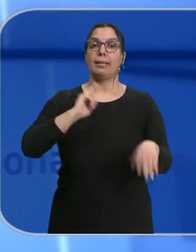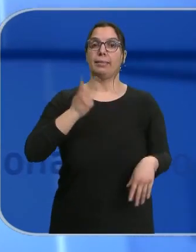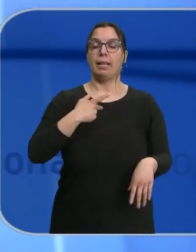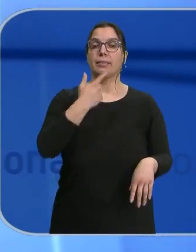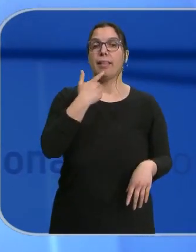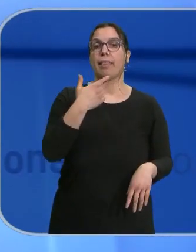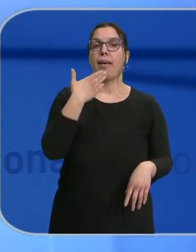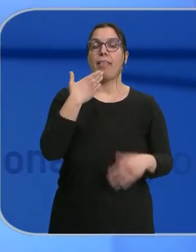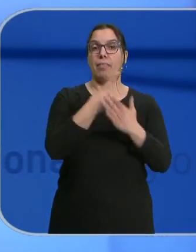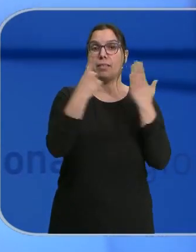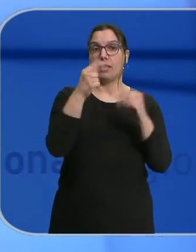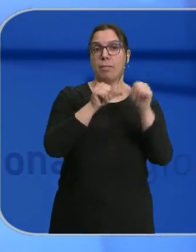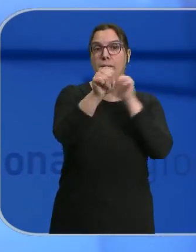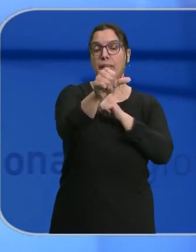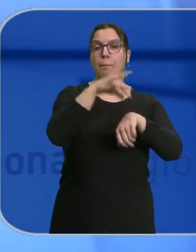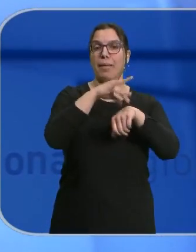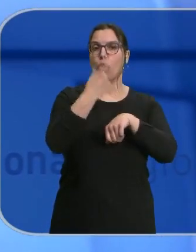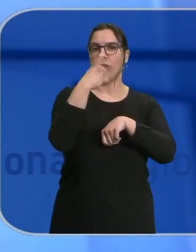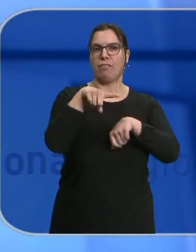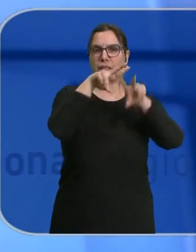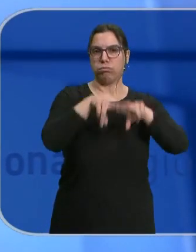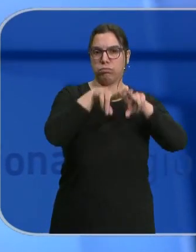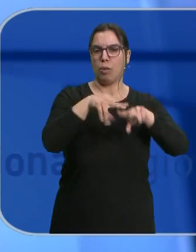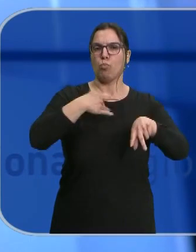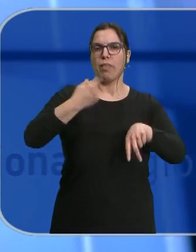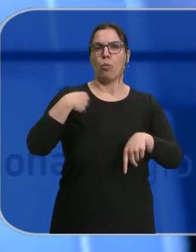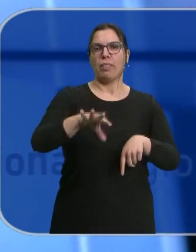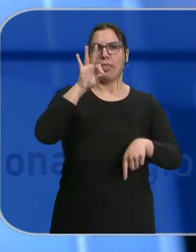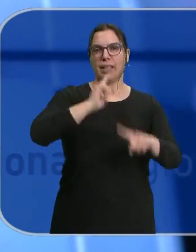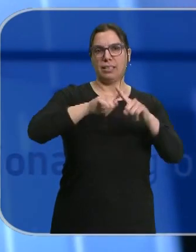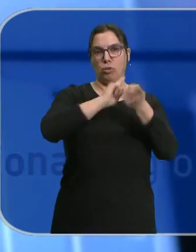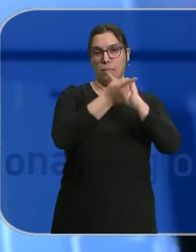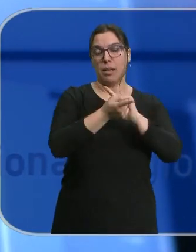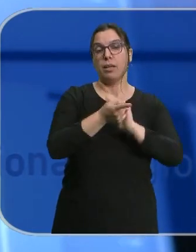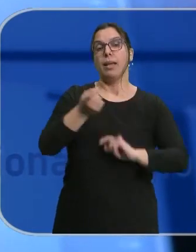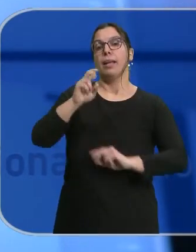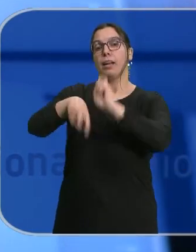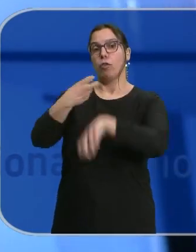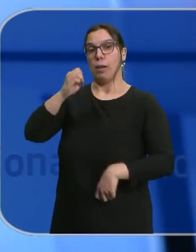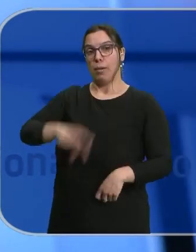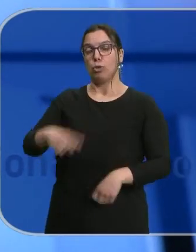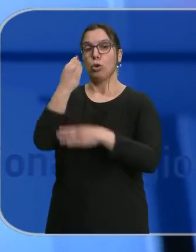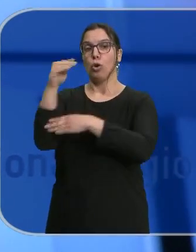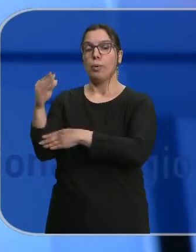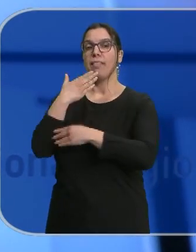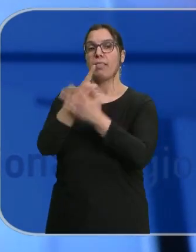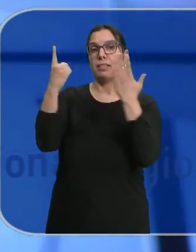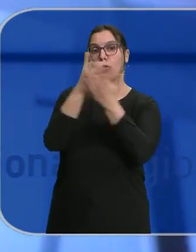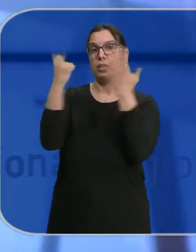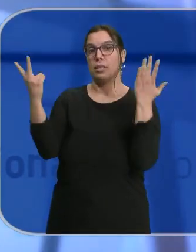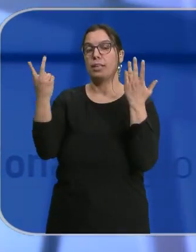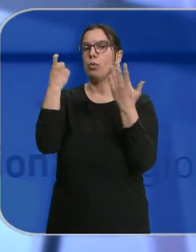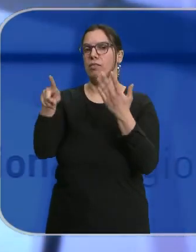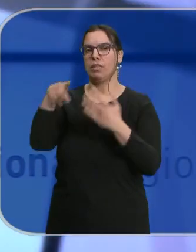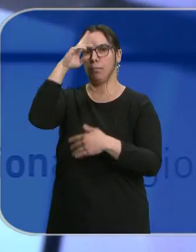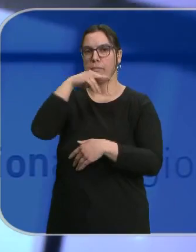sin aval médico a mayores de 16 y la reforma del aborto permitirá a las jóvenes de 16 y 17 años interrumpir su embarazo sin